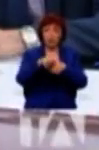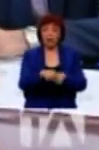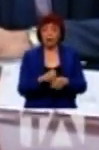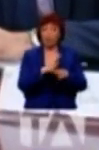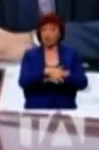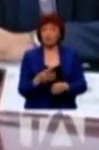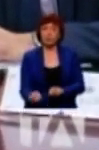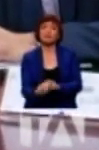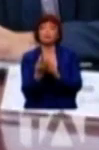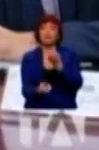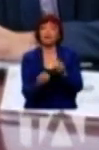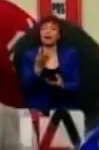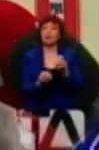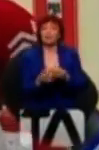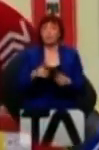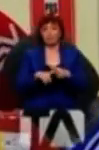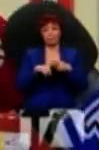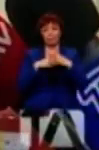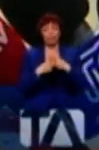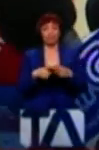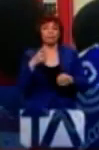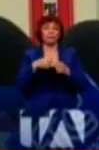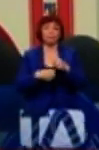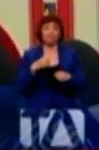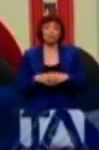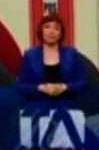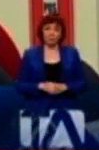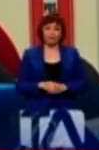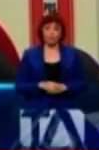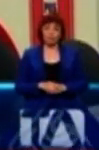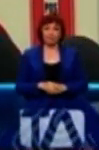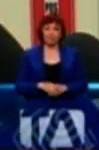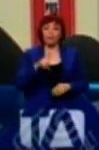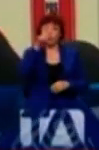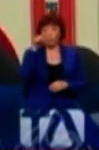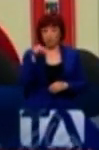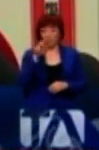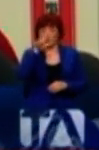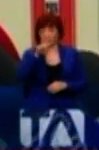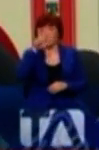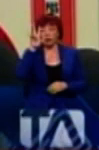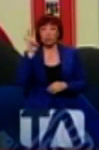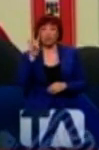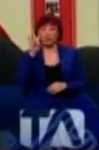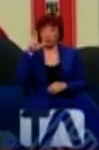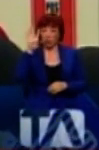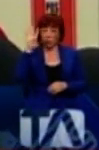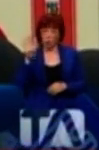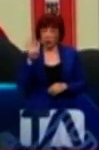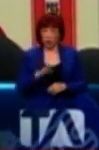la Secretaría de Gestión de Riesgos. A nivel nacional tenemos 1.374 hectáreas de lo que va